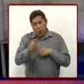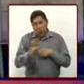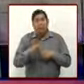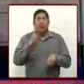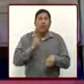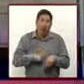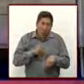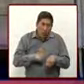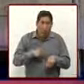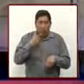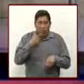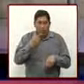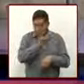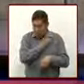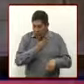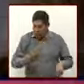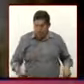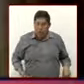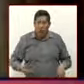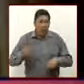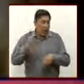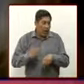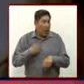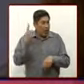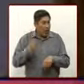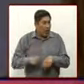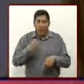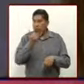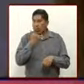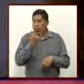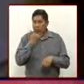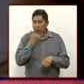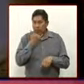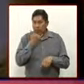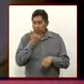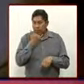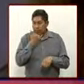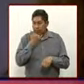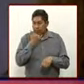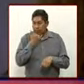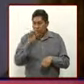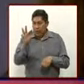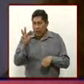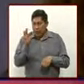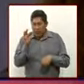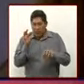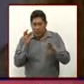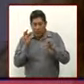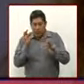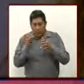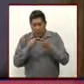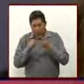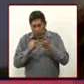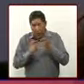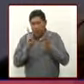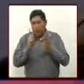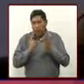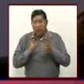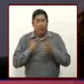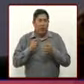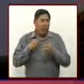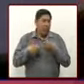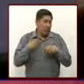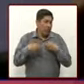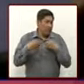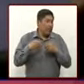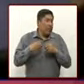este tiempo, lo ha hecho el presidente en reiteradas oportunidades y lo que ha ocurrido es sacar partes y mencionar y bueno, generar la polémica en medio de